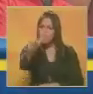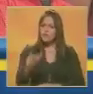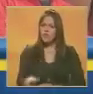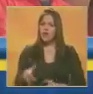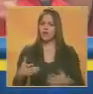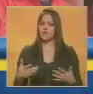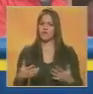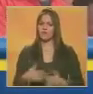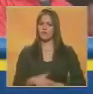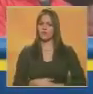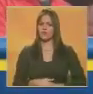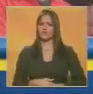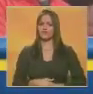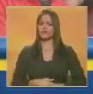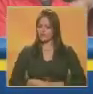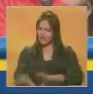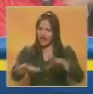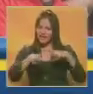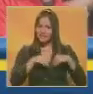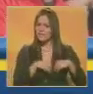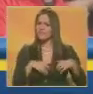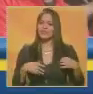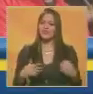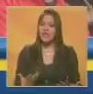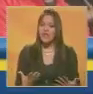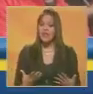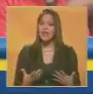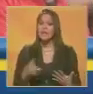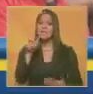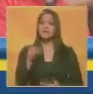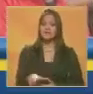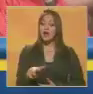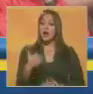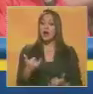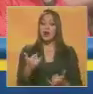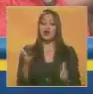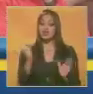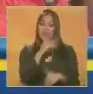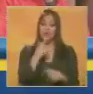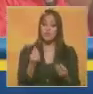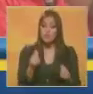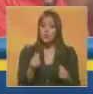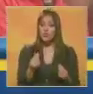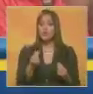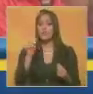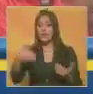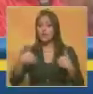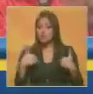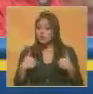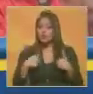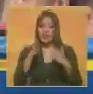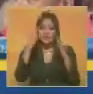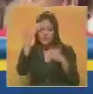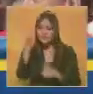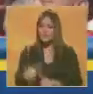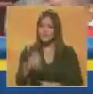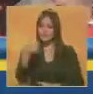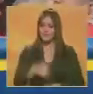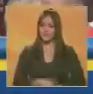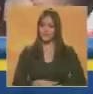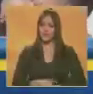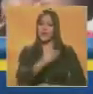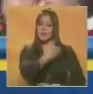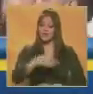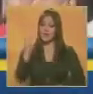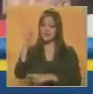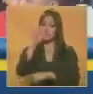donde serán tan en consideración los que menos tienen hemos sufrido el presidente de